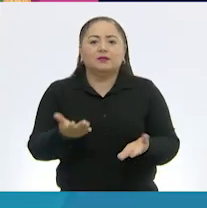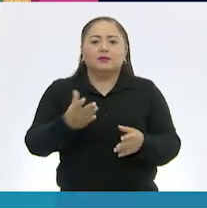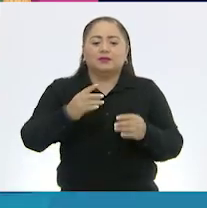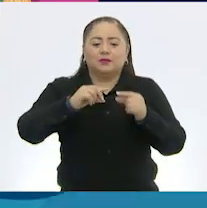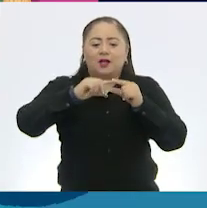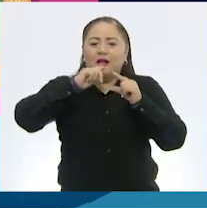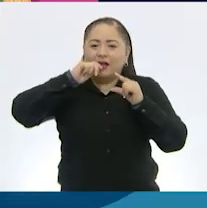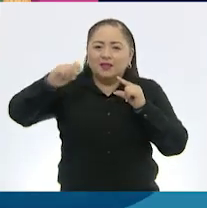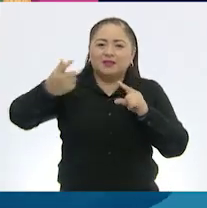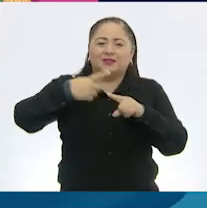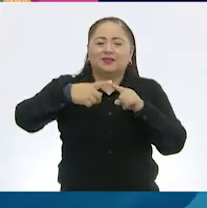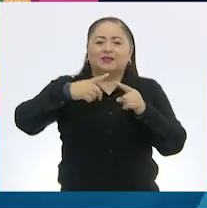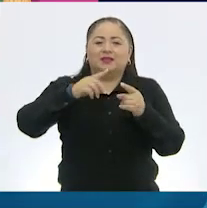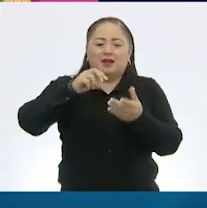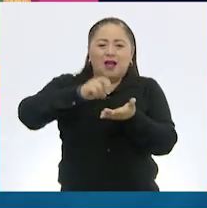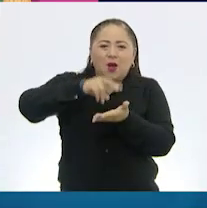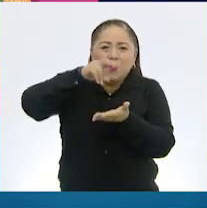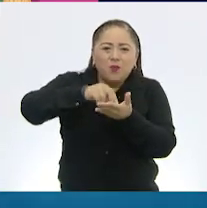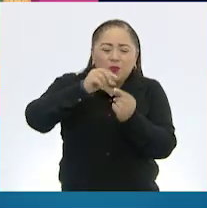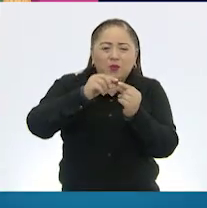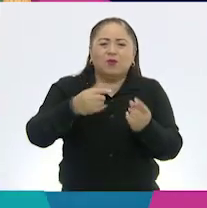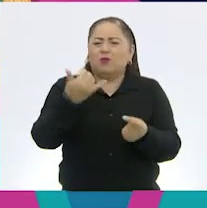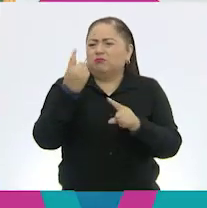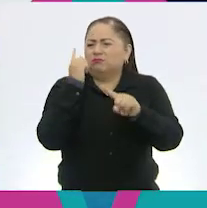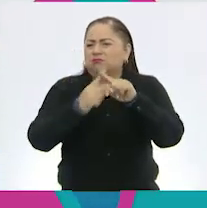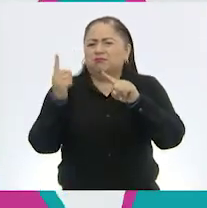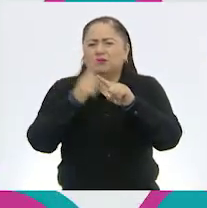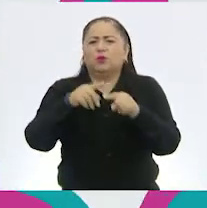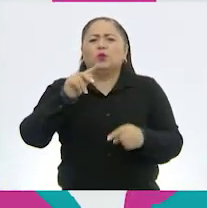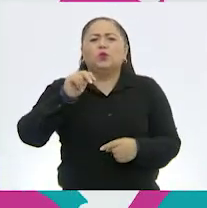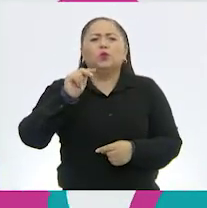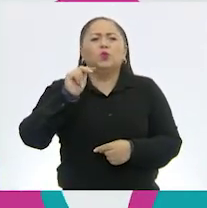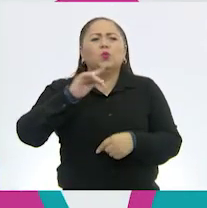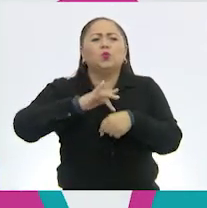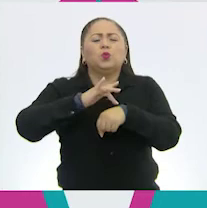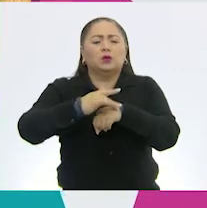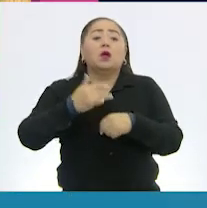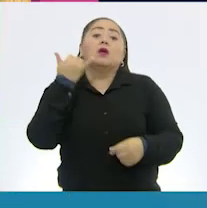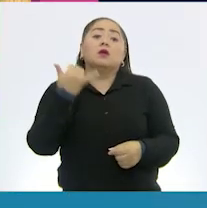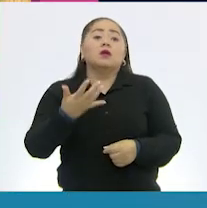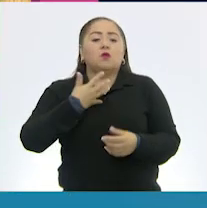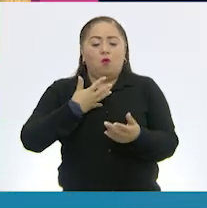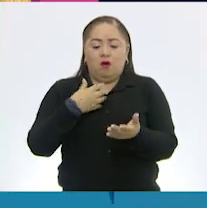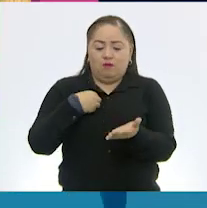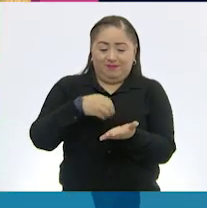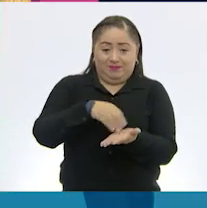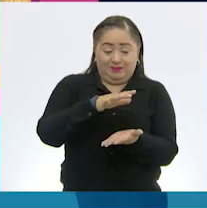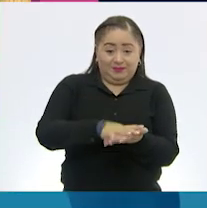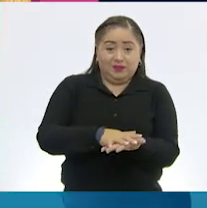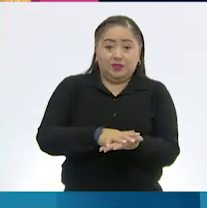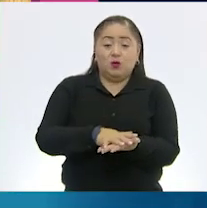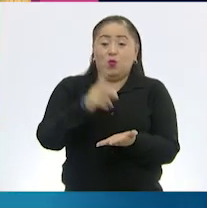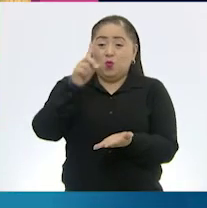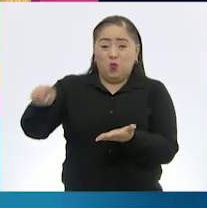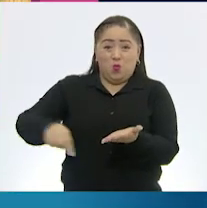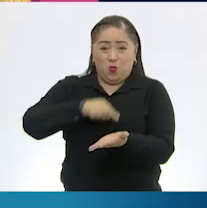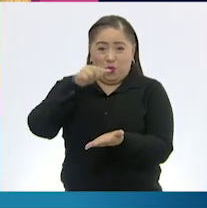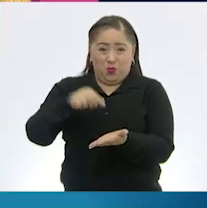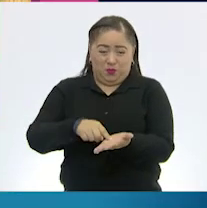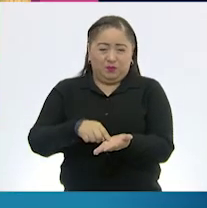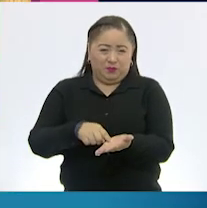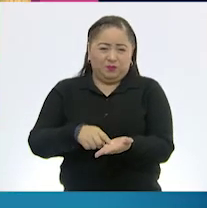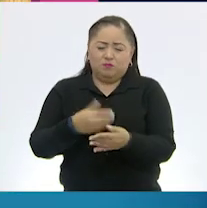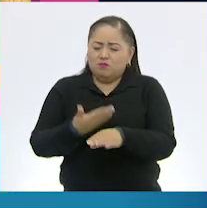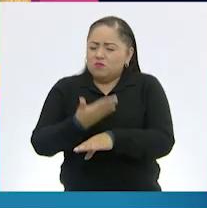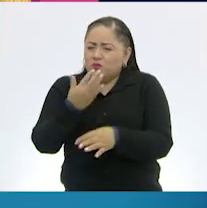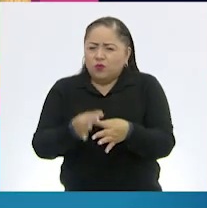quelites, los capulines, espirulina y tunas. También anoté que en un lugar, un lugar